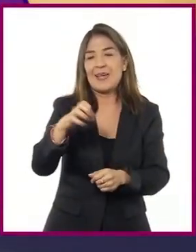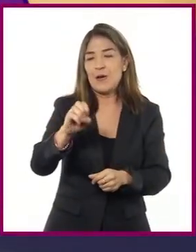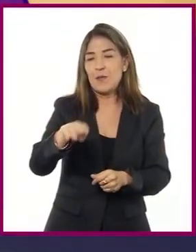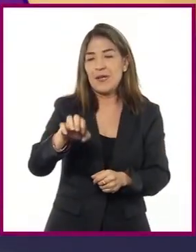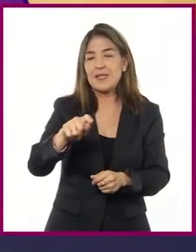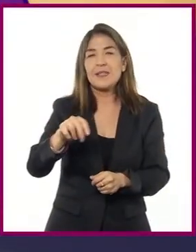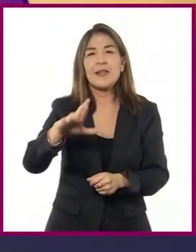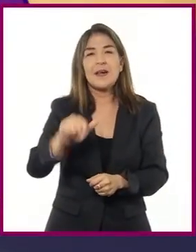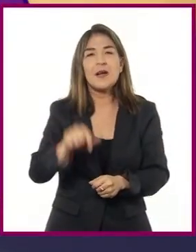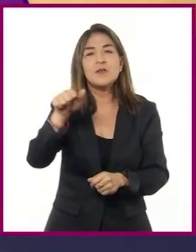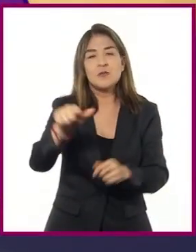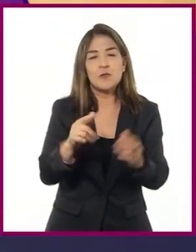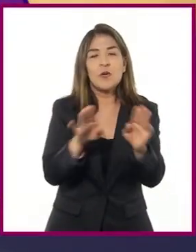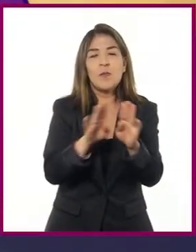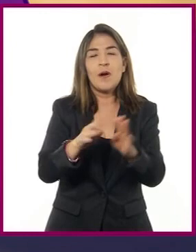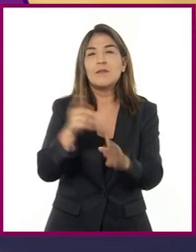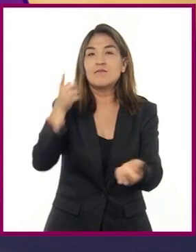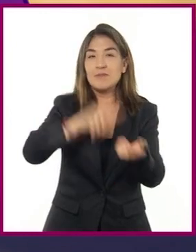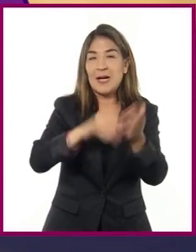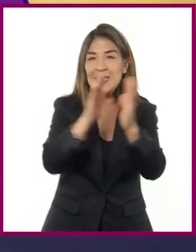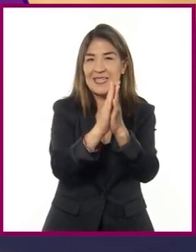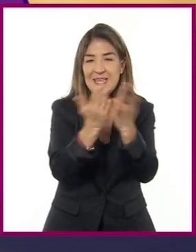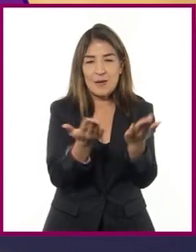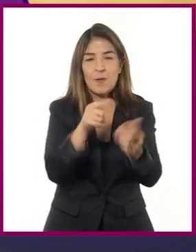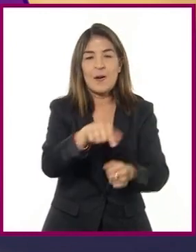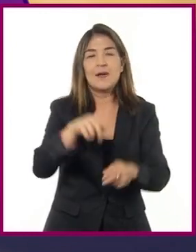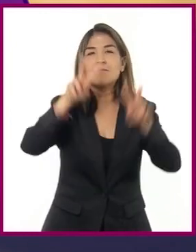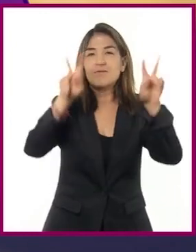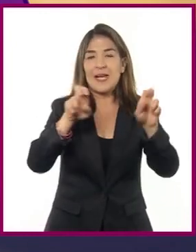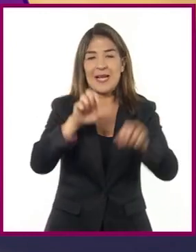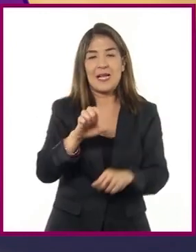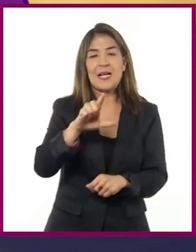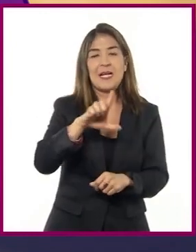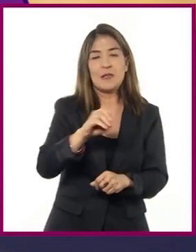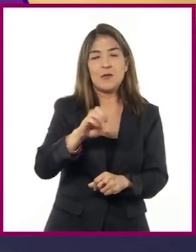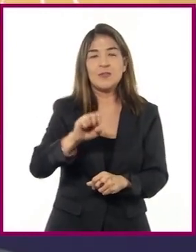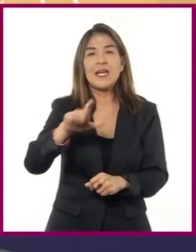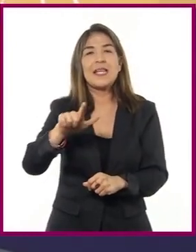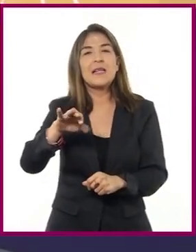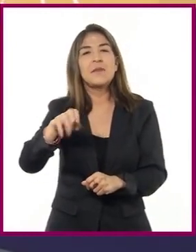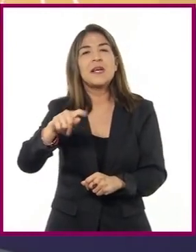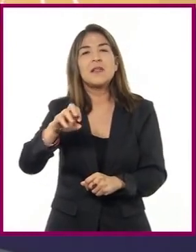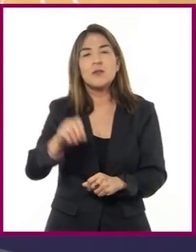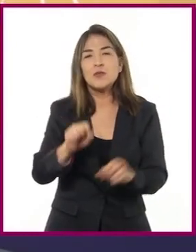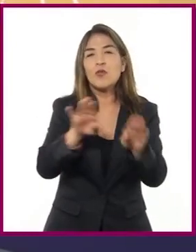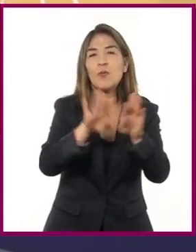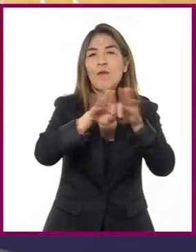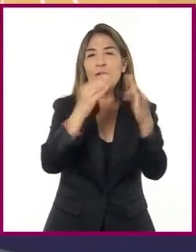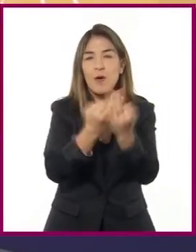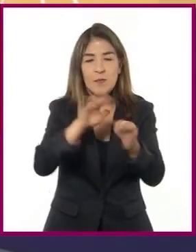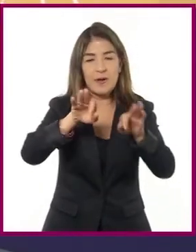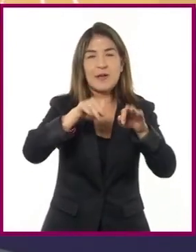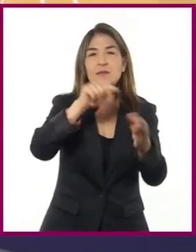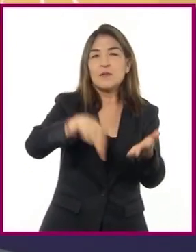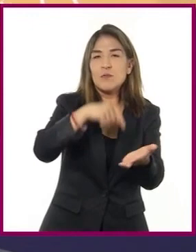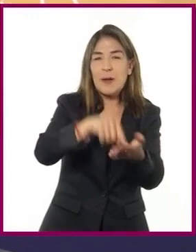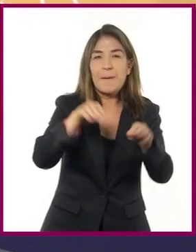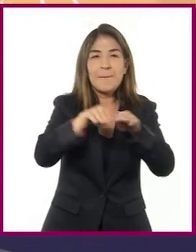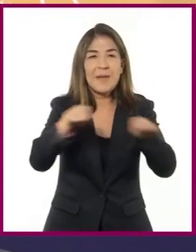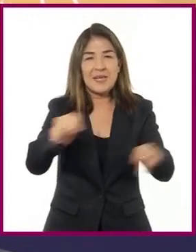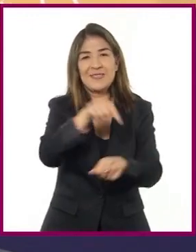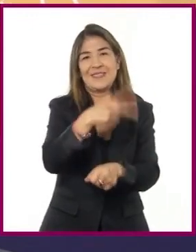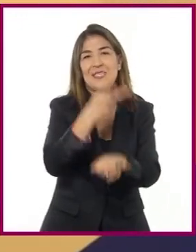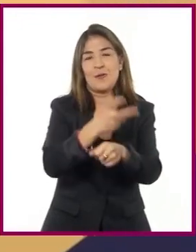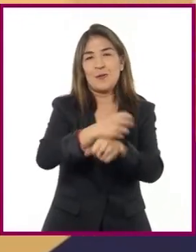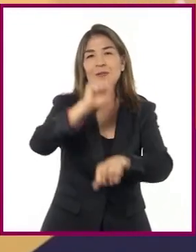obra Los elementos, para reforzar el eje del programa de estudios Forma, Espacio y Medida de segundo grado de